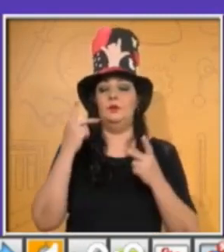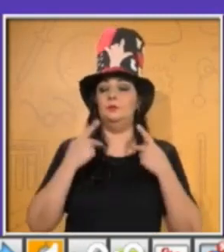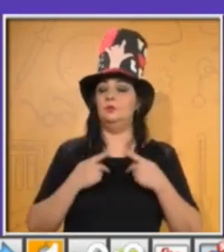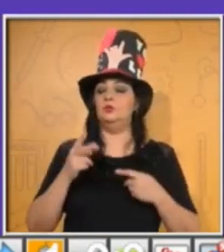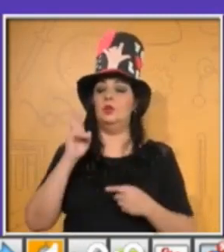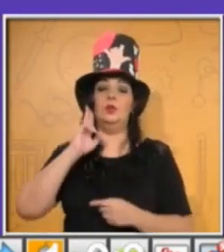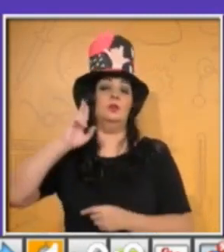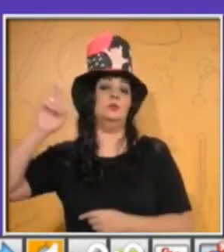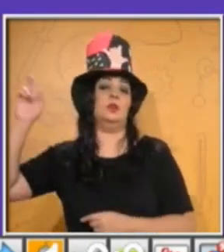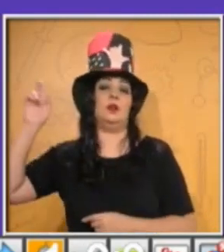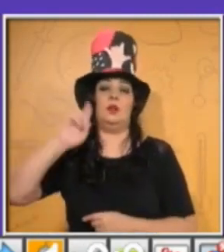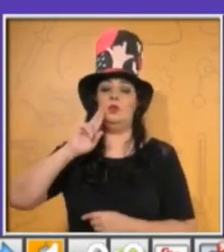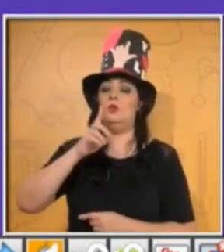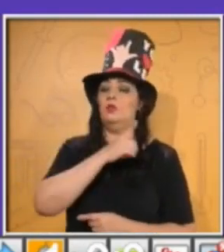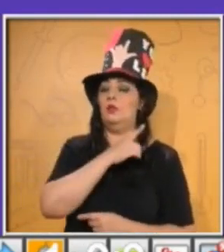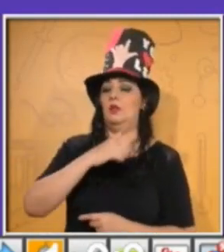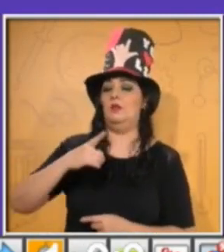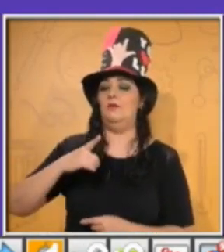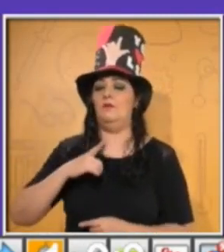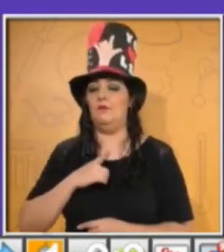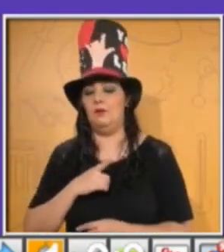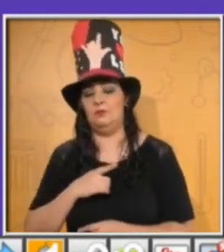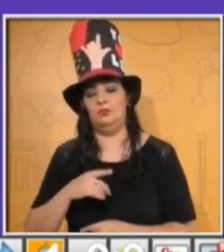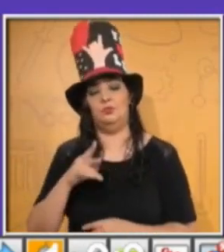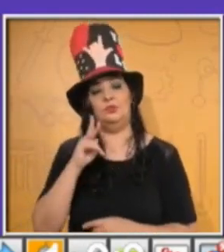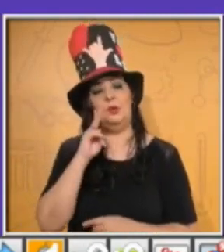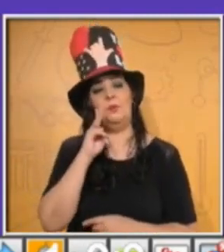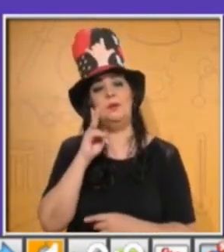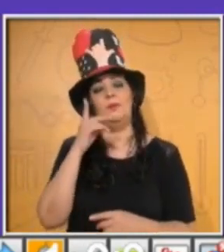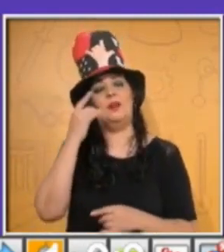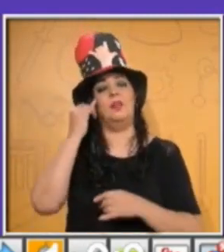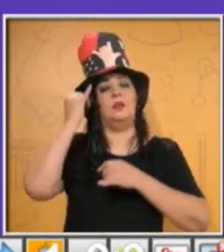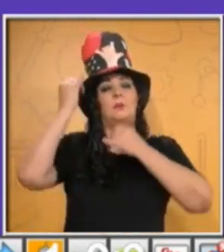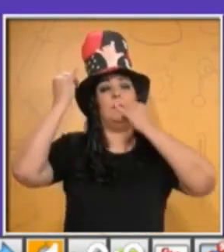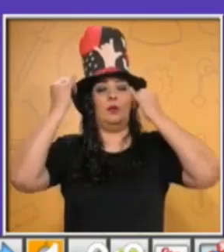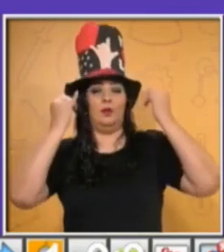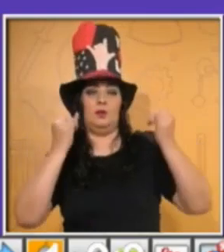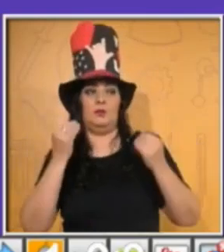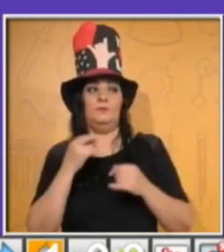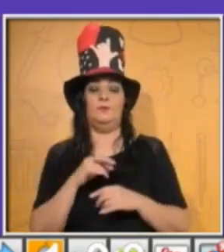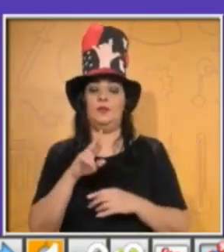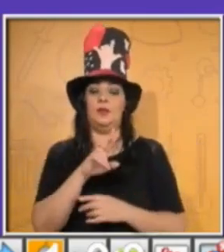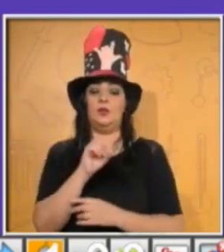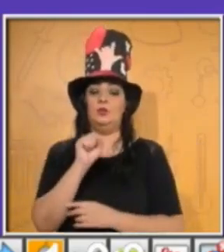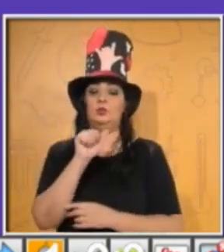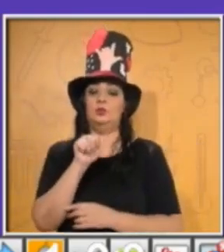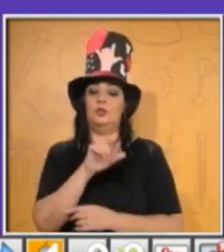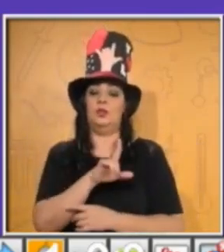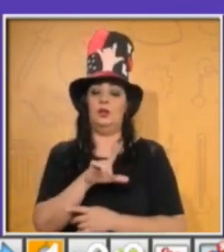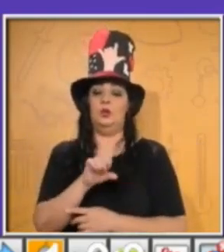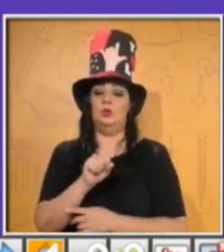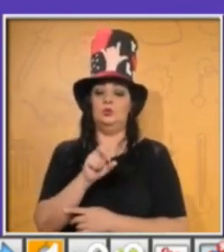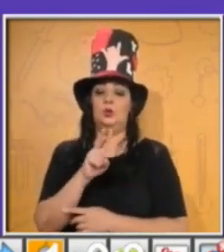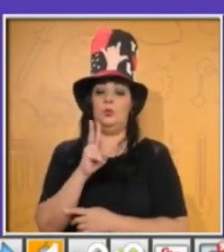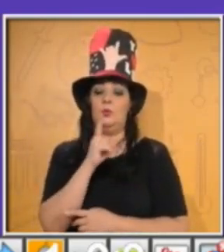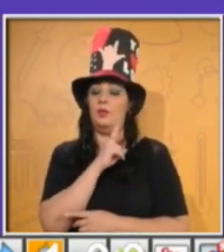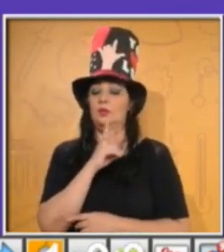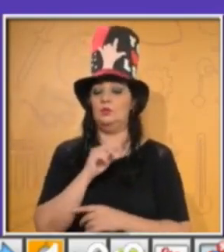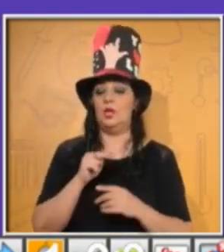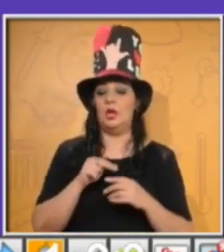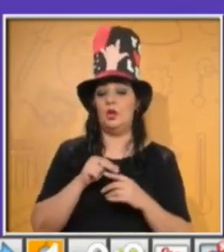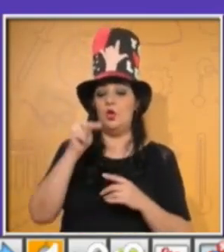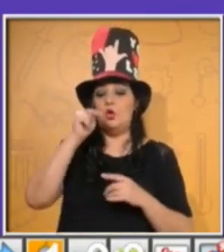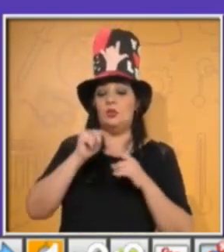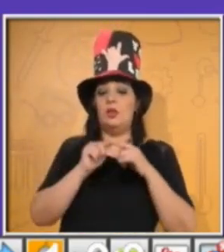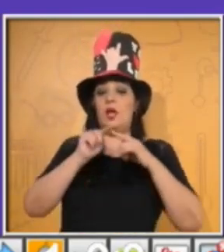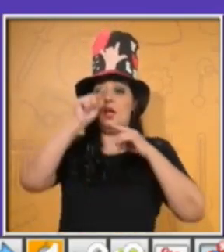en la radio, tenemos que ubicarlos de tal manera que lo puedan imaginar. La rosa de los vientos, el norte lo ubica en la parte